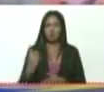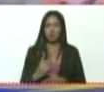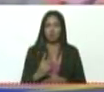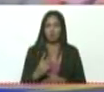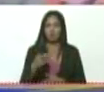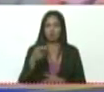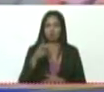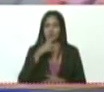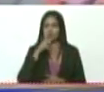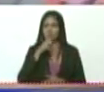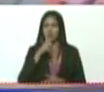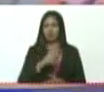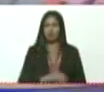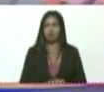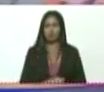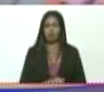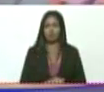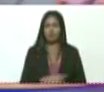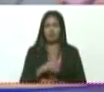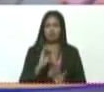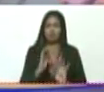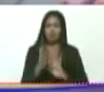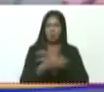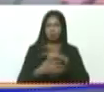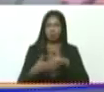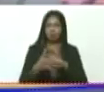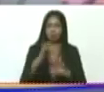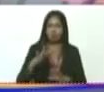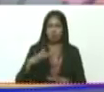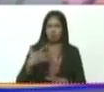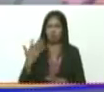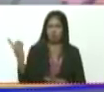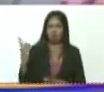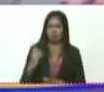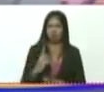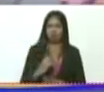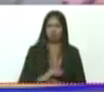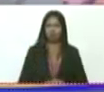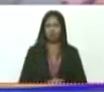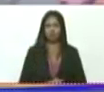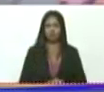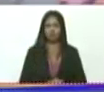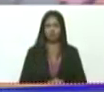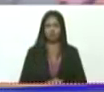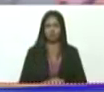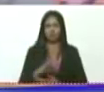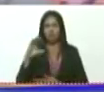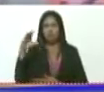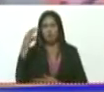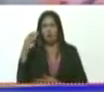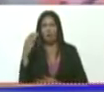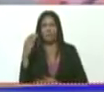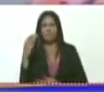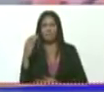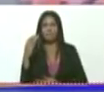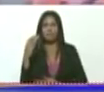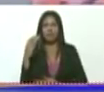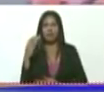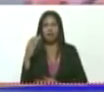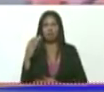asesina? Esta vena asesina, ¿de dónde podría venir? De la oligarquía colombiana, de Iván